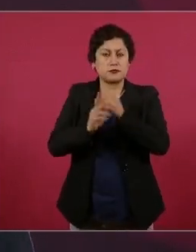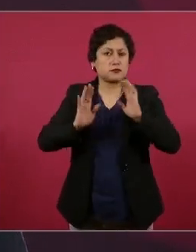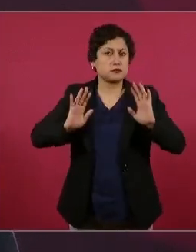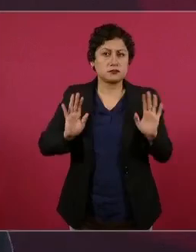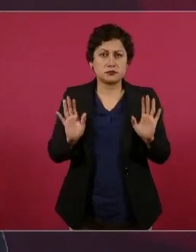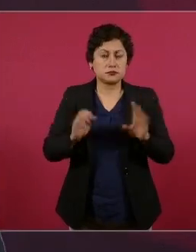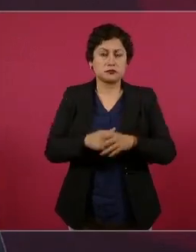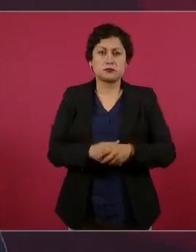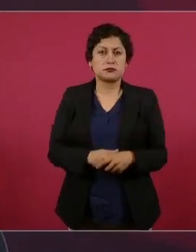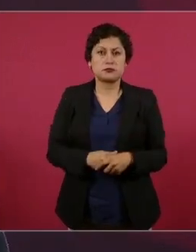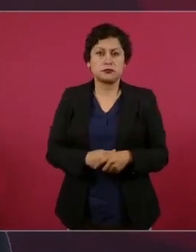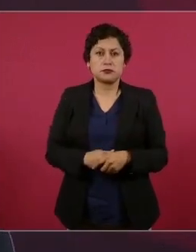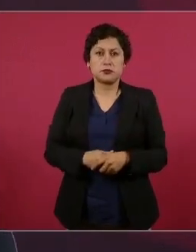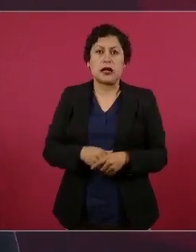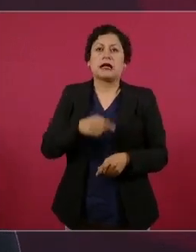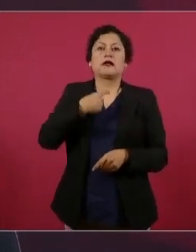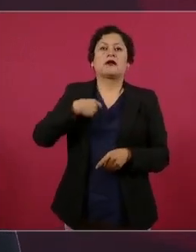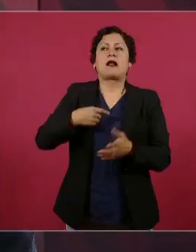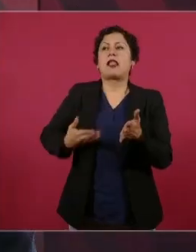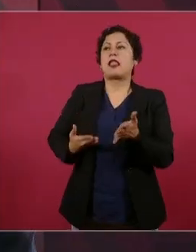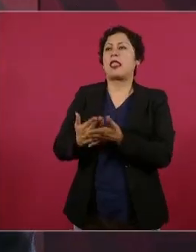O sea, no es expropiación,